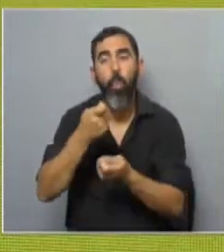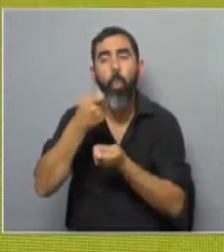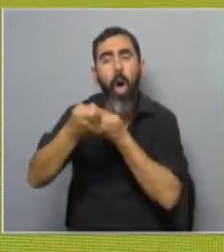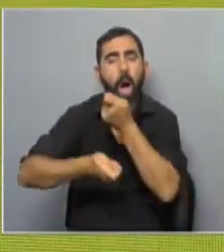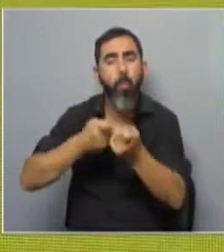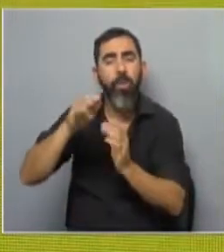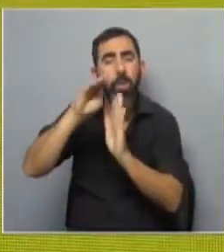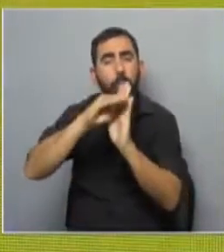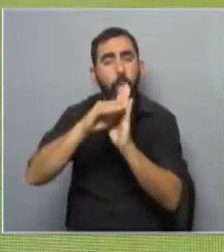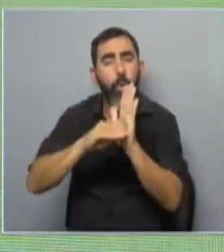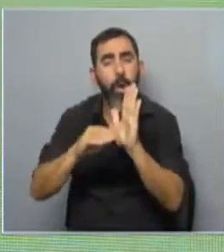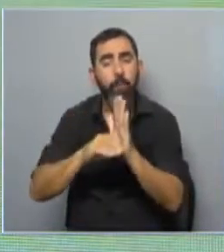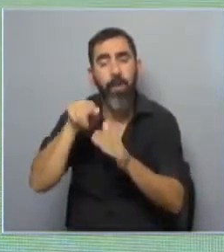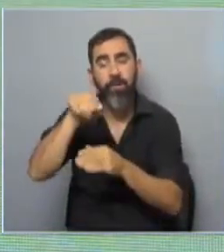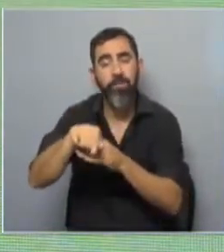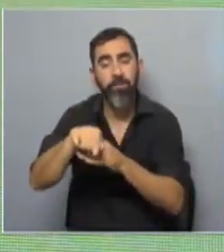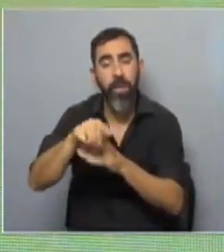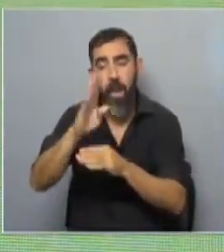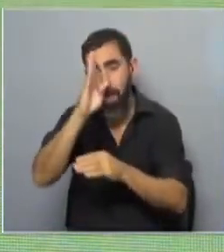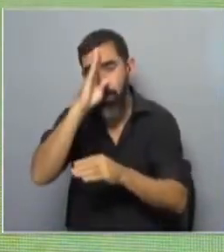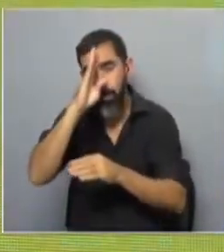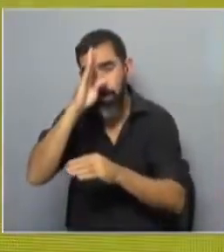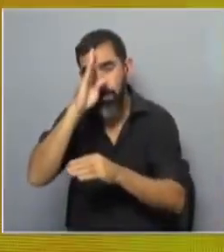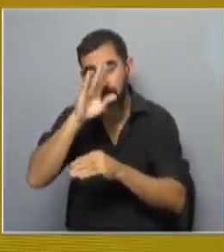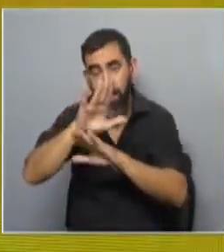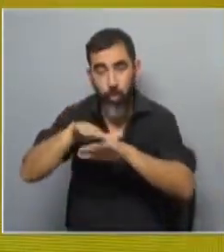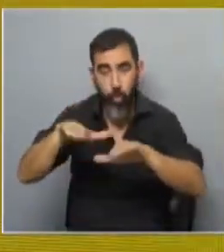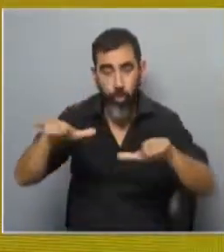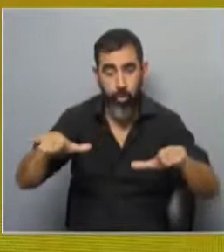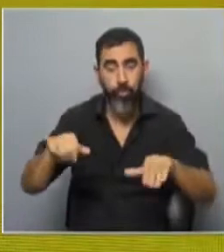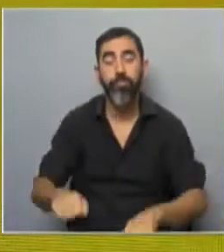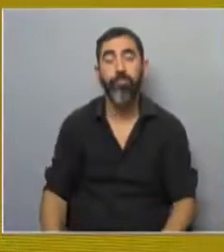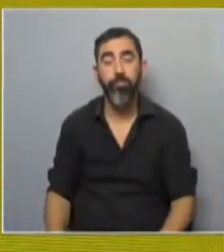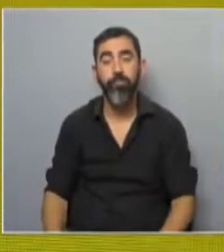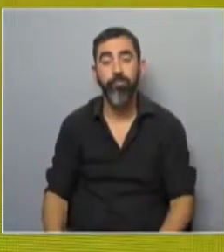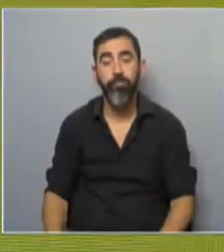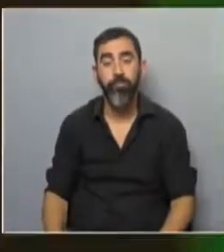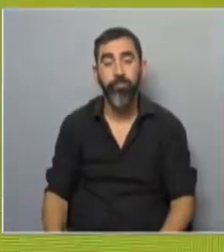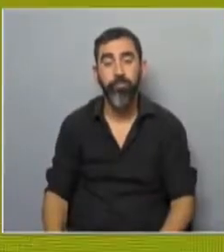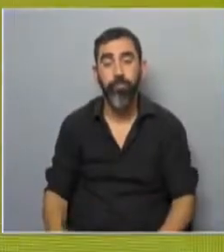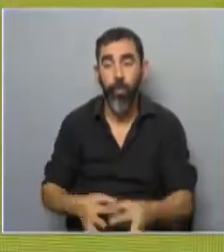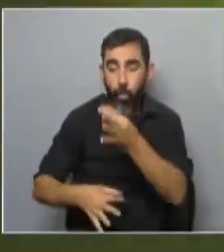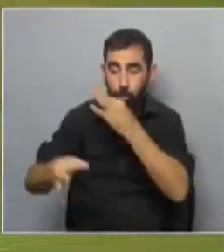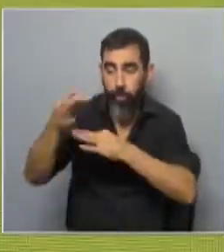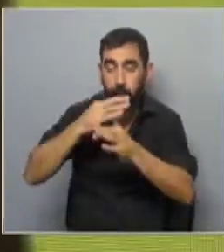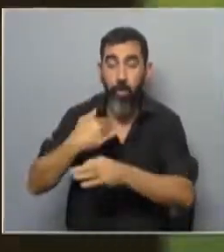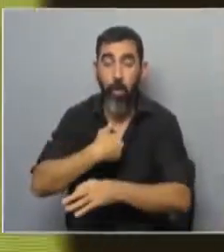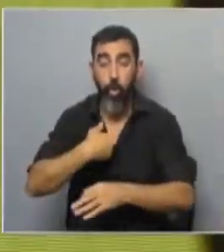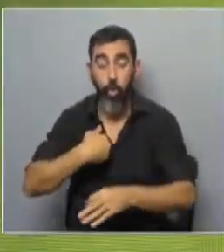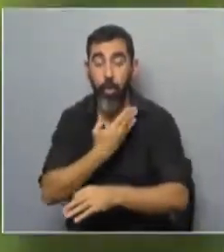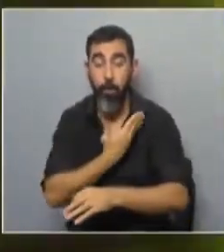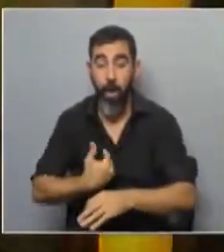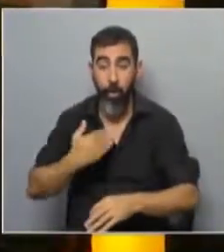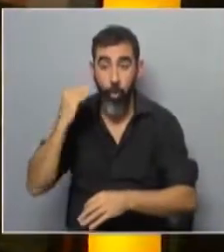el programa SciLab al aprendizaje, ¿no? Nos hablaba justamente del rol del docente, que ya no